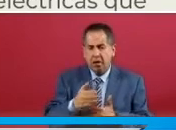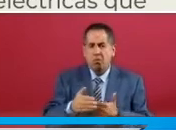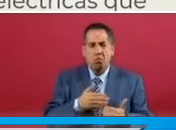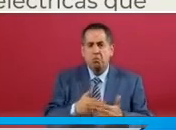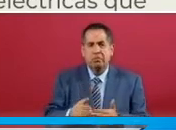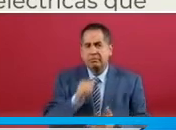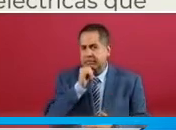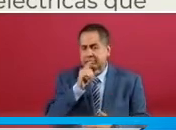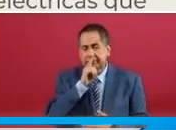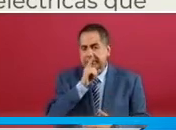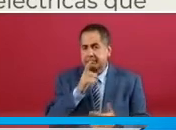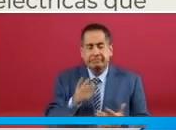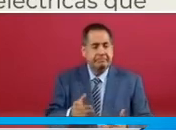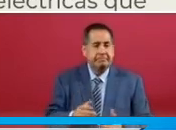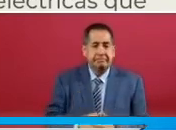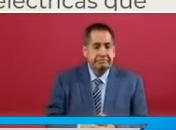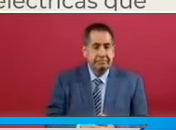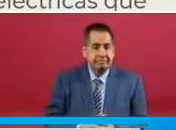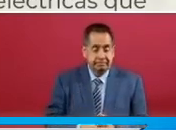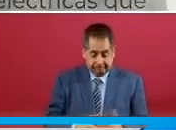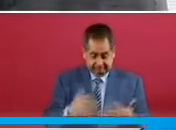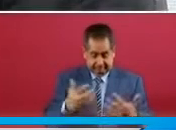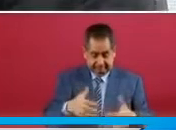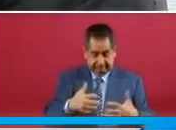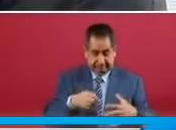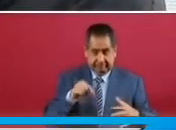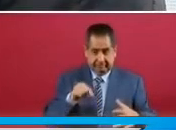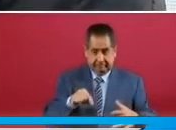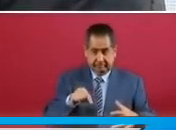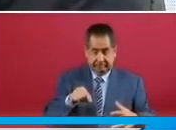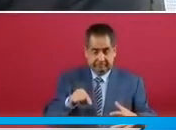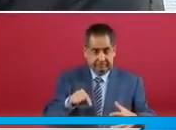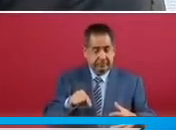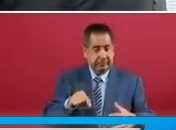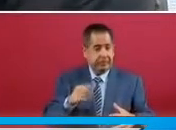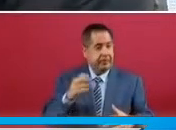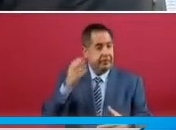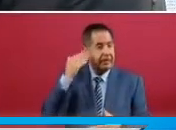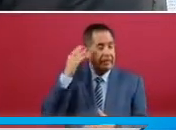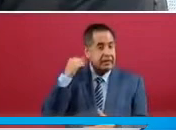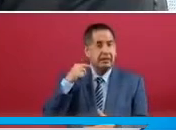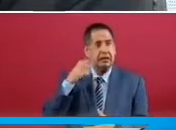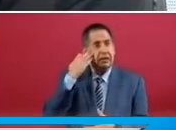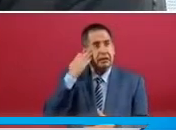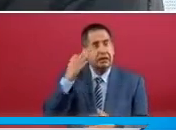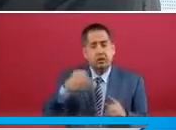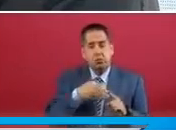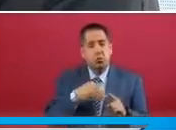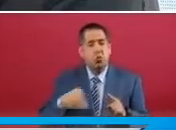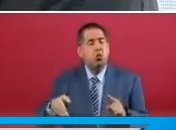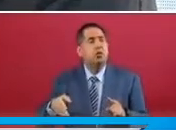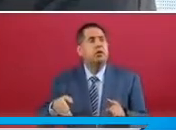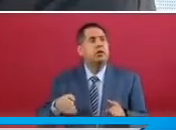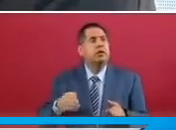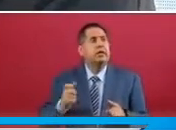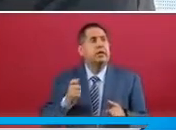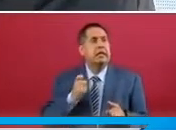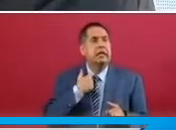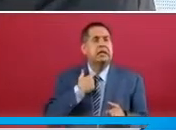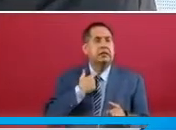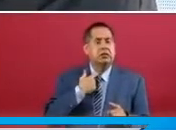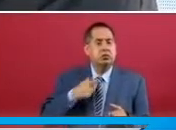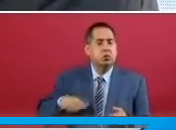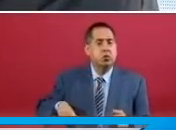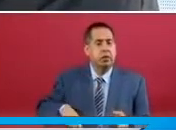contratar a funcionarios, ya que son prácticas inmorales que se terminan a partir de este gobierno. Los gobiernos que solapen a empresas corruptas no